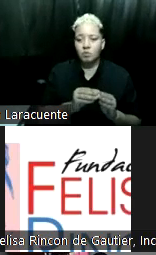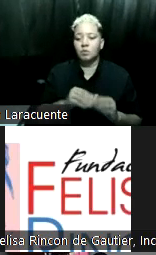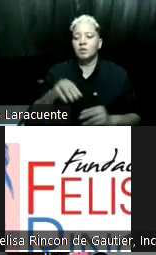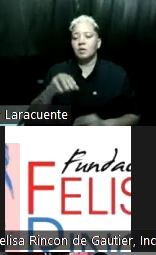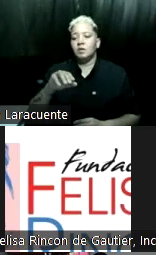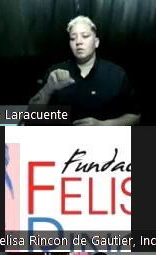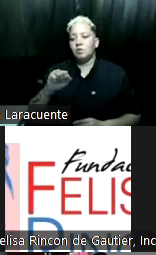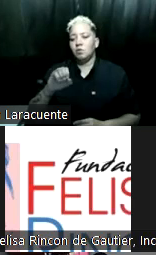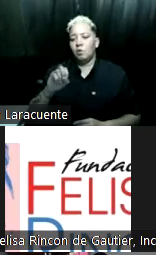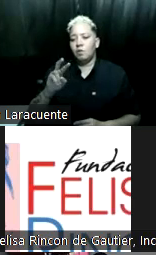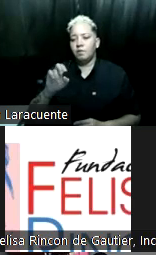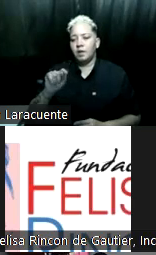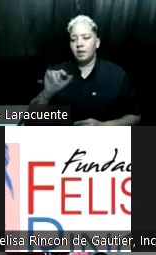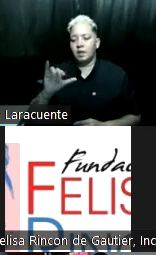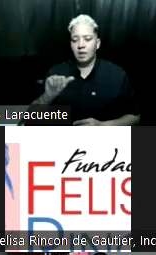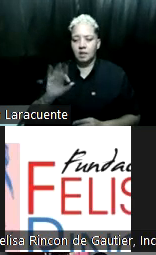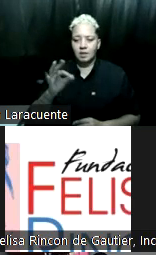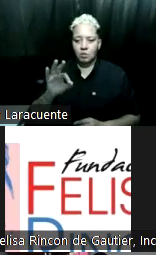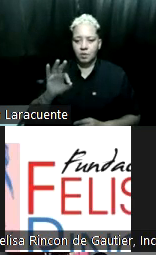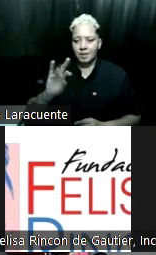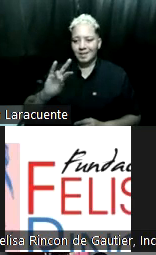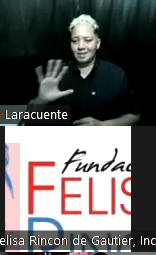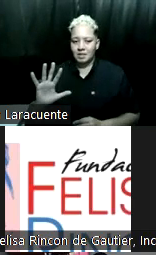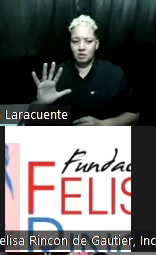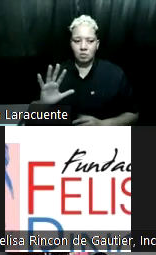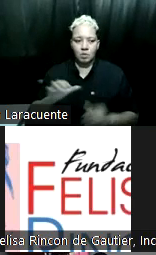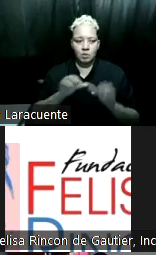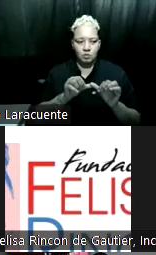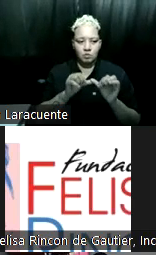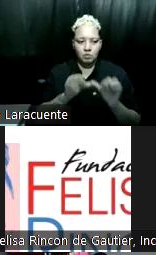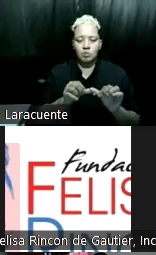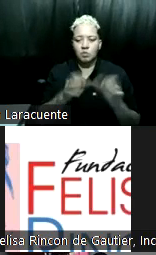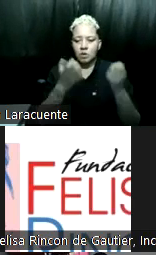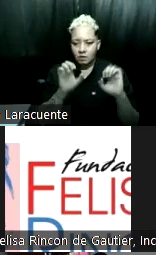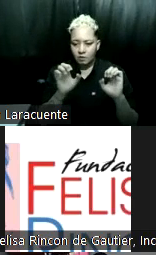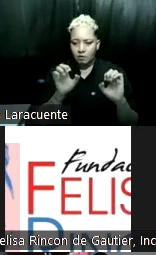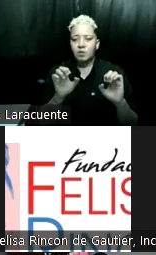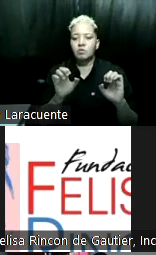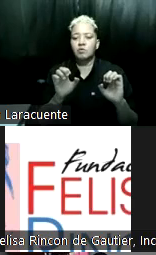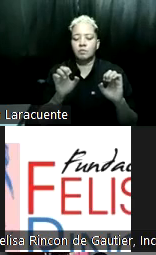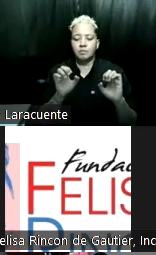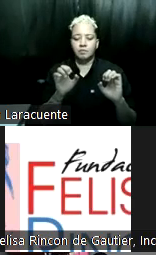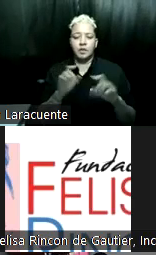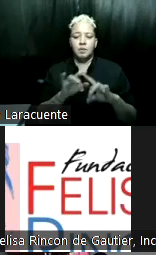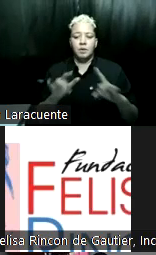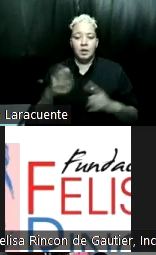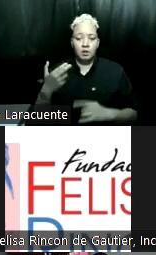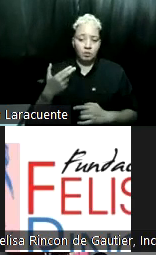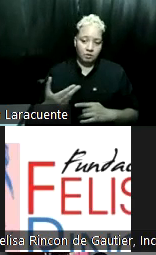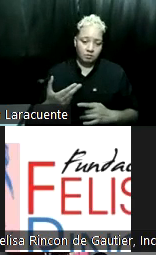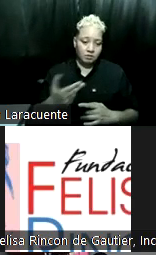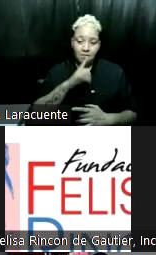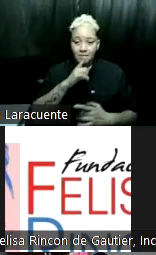en 1975 para continuar con estos esfuerzos, pero la historia nos dice que eso no